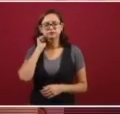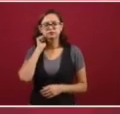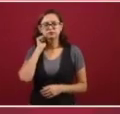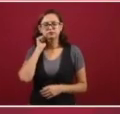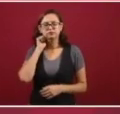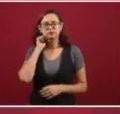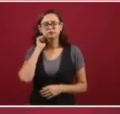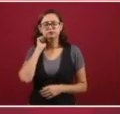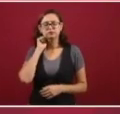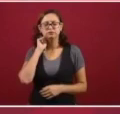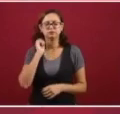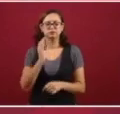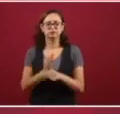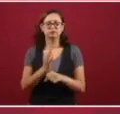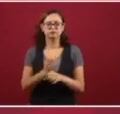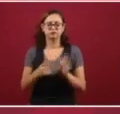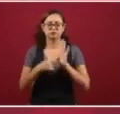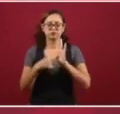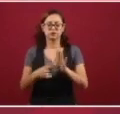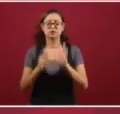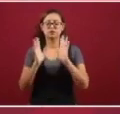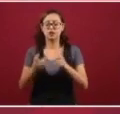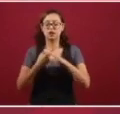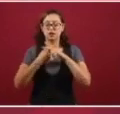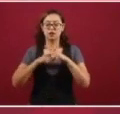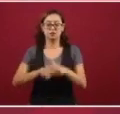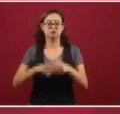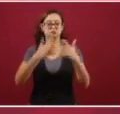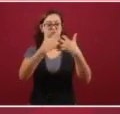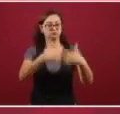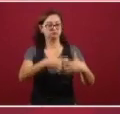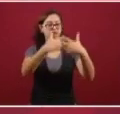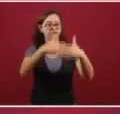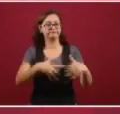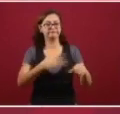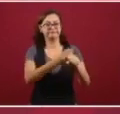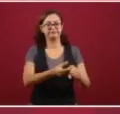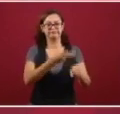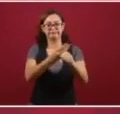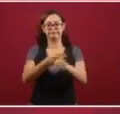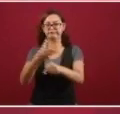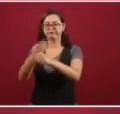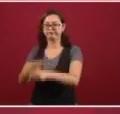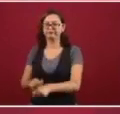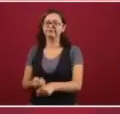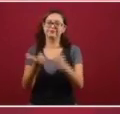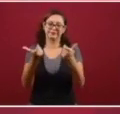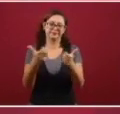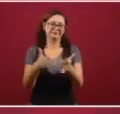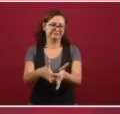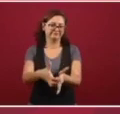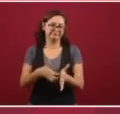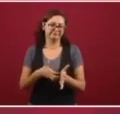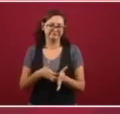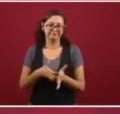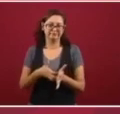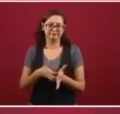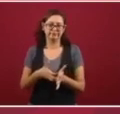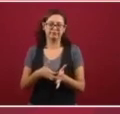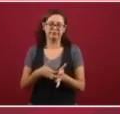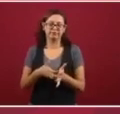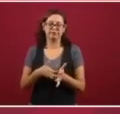este mantenimiento a las plantas y esto significa un ahorro. Es muy contrario